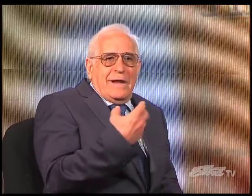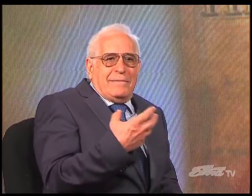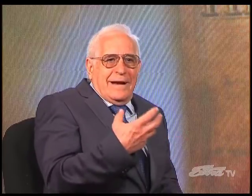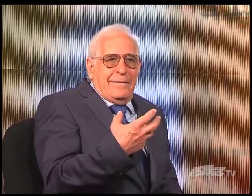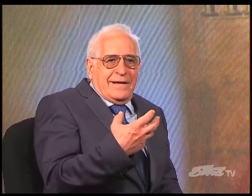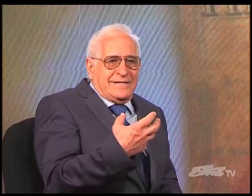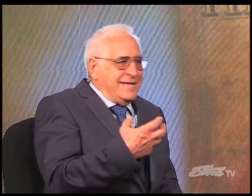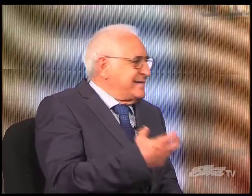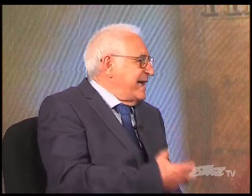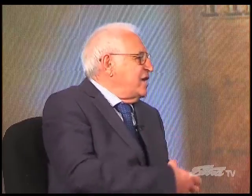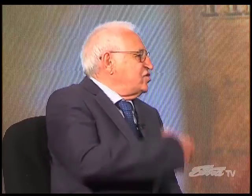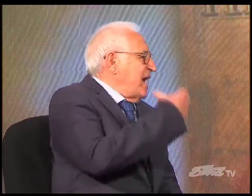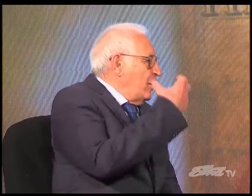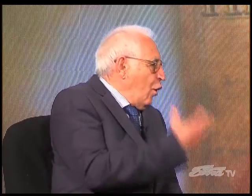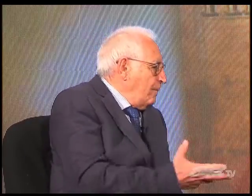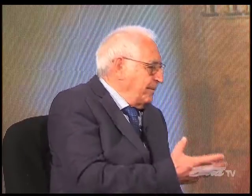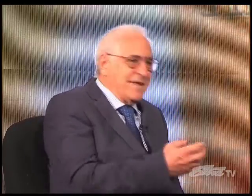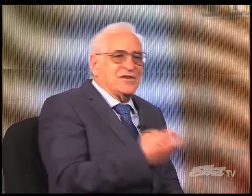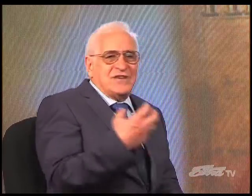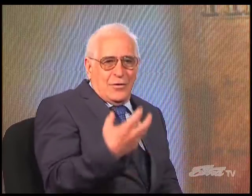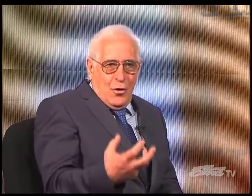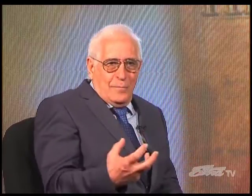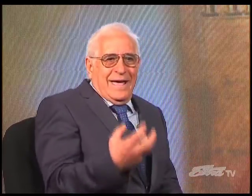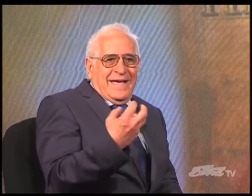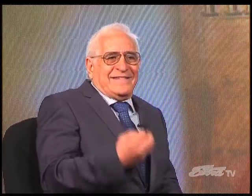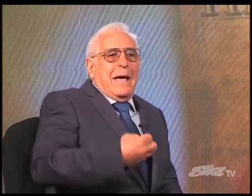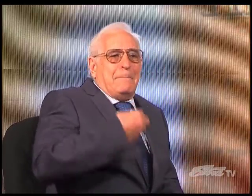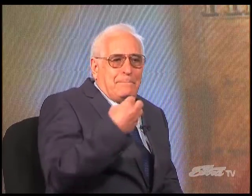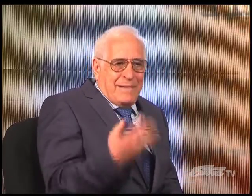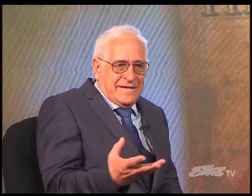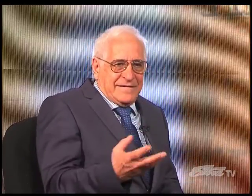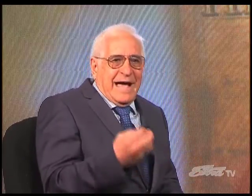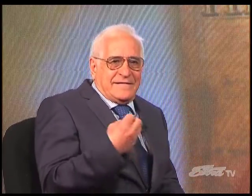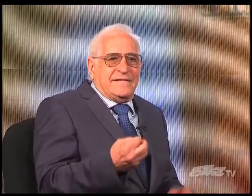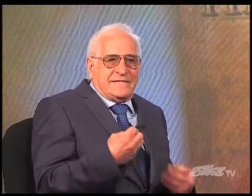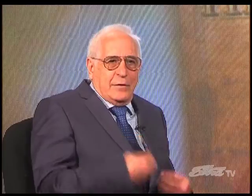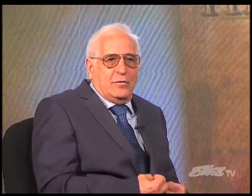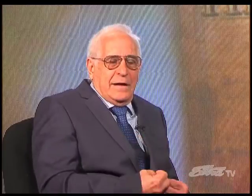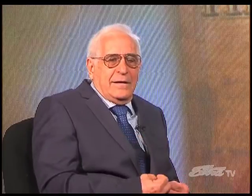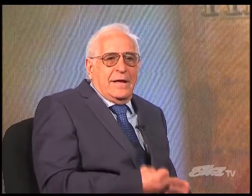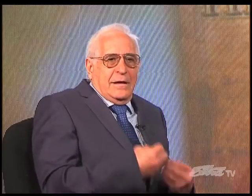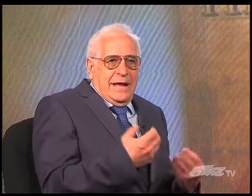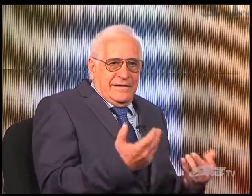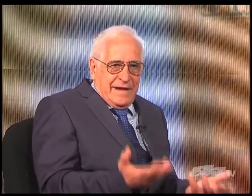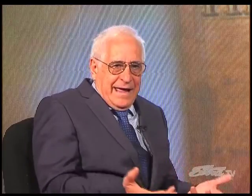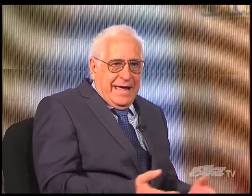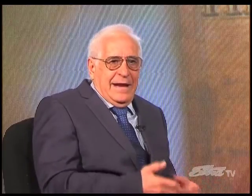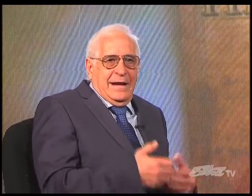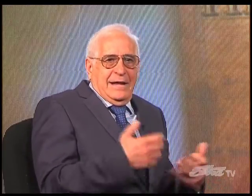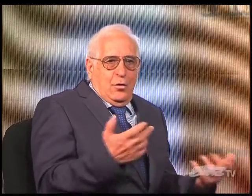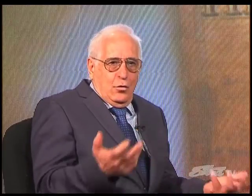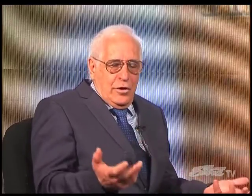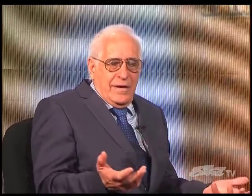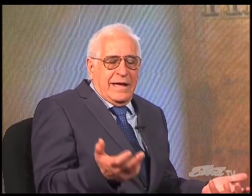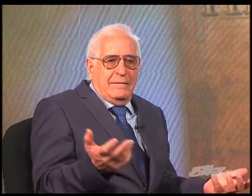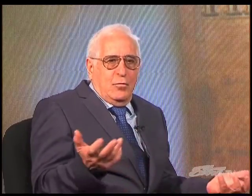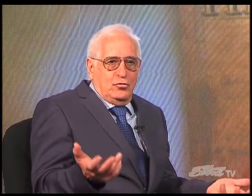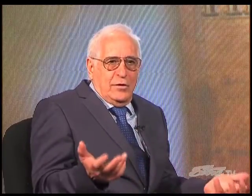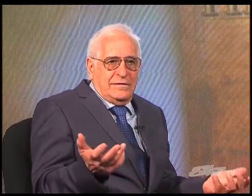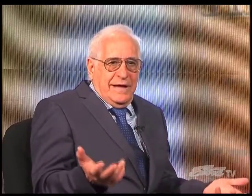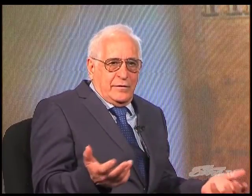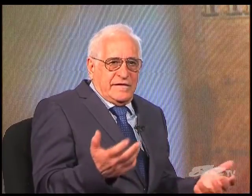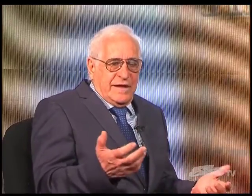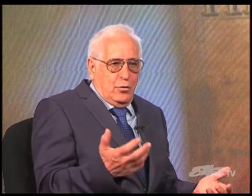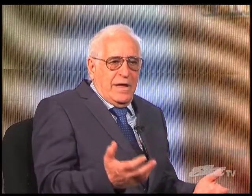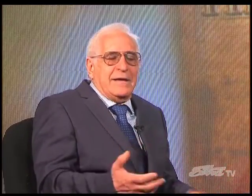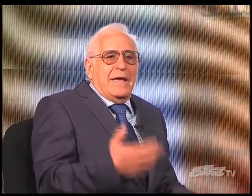saluda con una palabra que se dice shalom. Shalom es paz. Así se saludan en Israel y los judíos en el